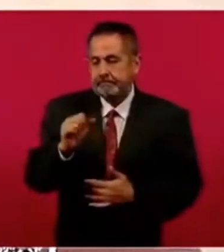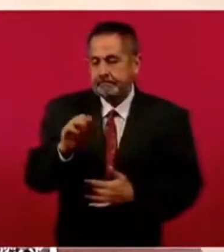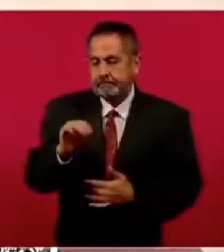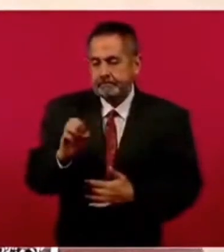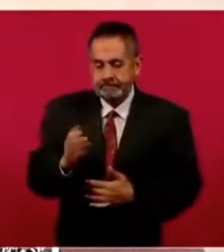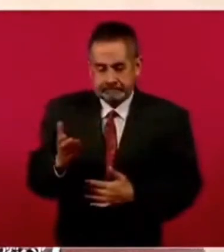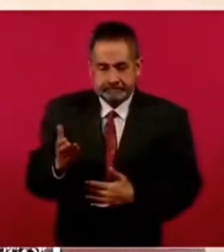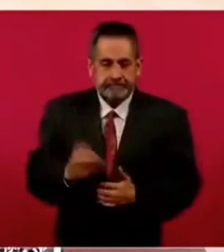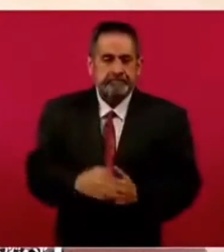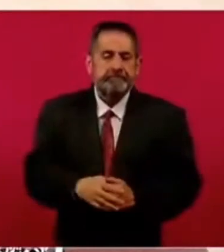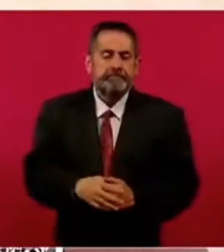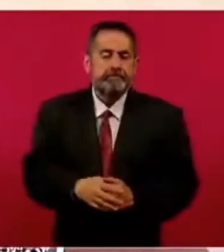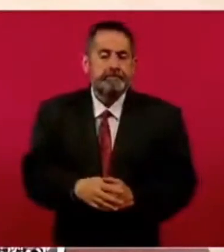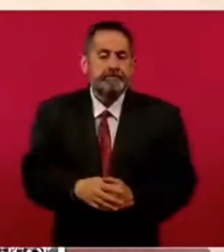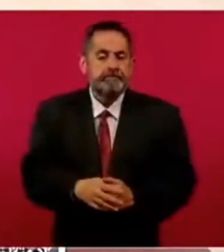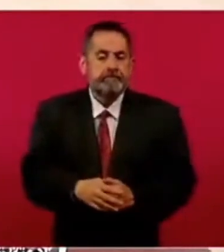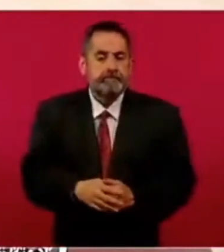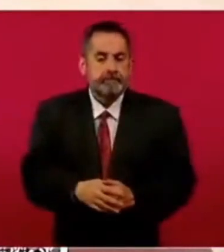y